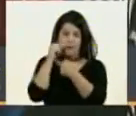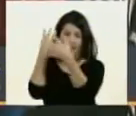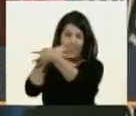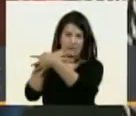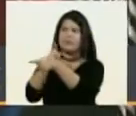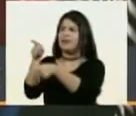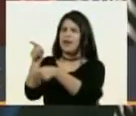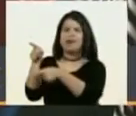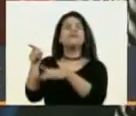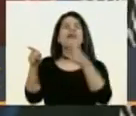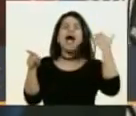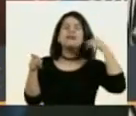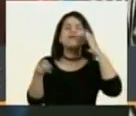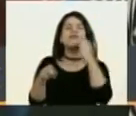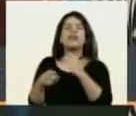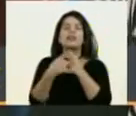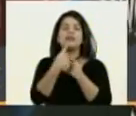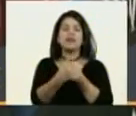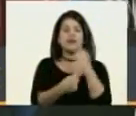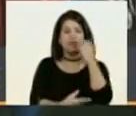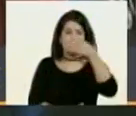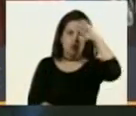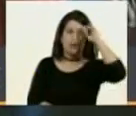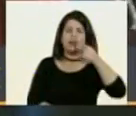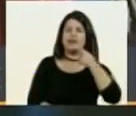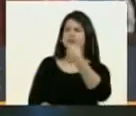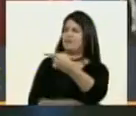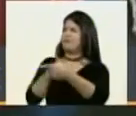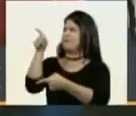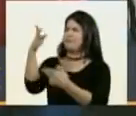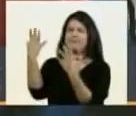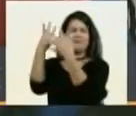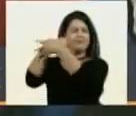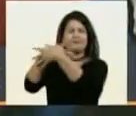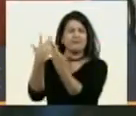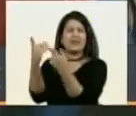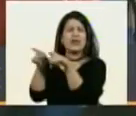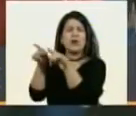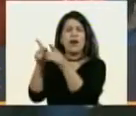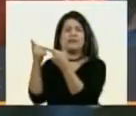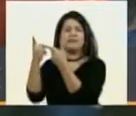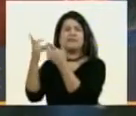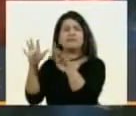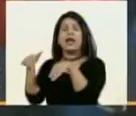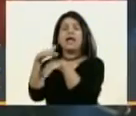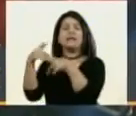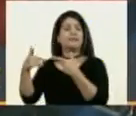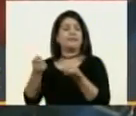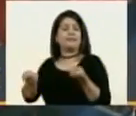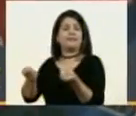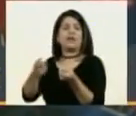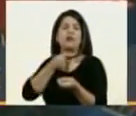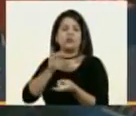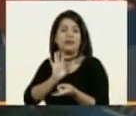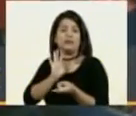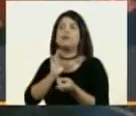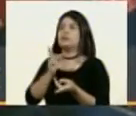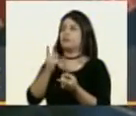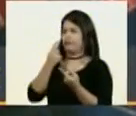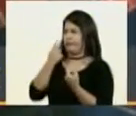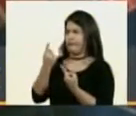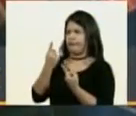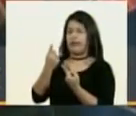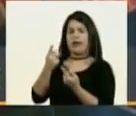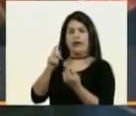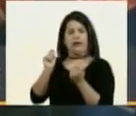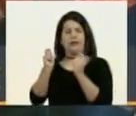que era el Ministerio de las Colonias de toda América. Nosotros levantamos nuestra voz como chavistas, levantamos la voz como revolucionarios. No es fácil